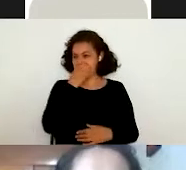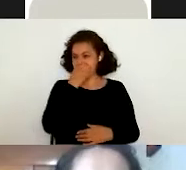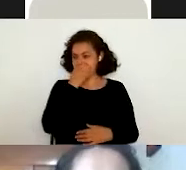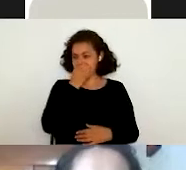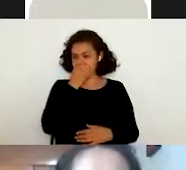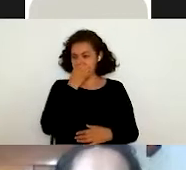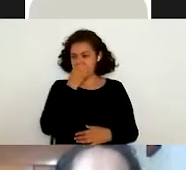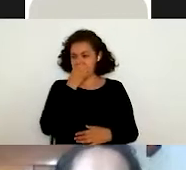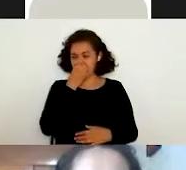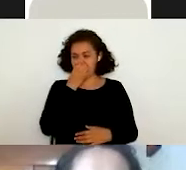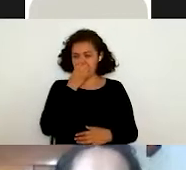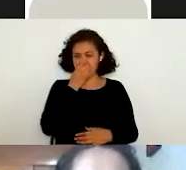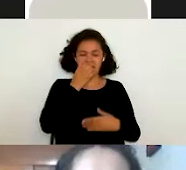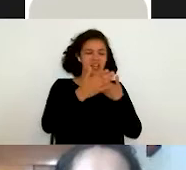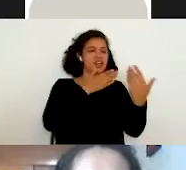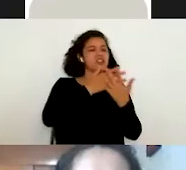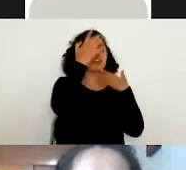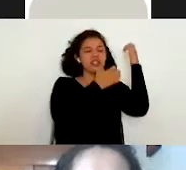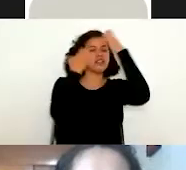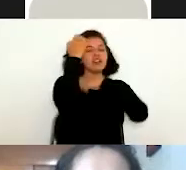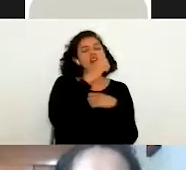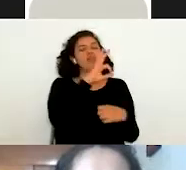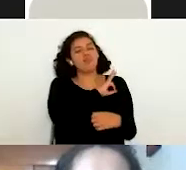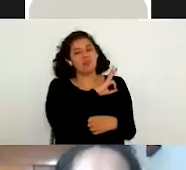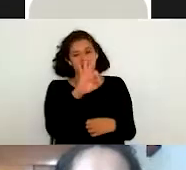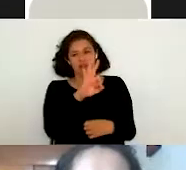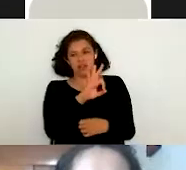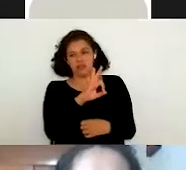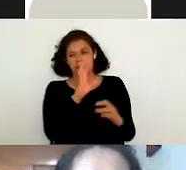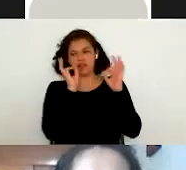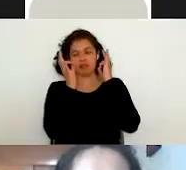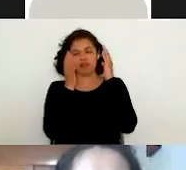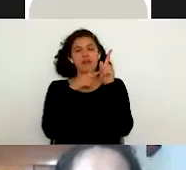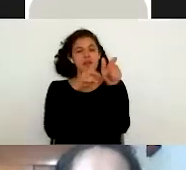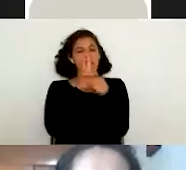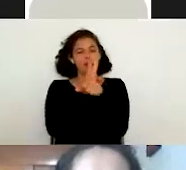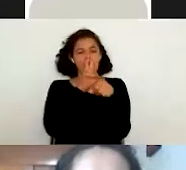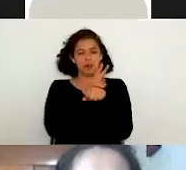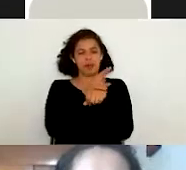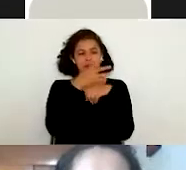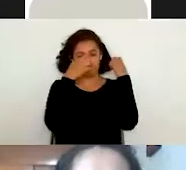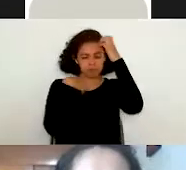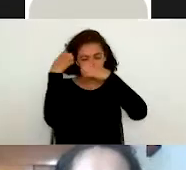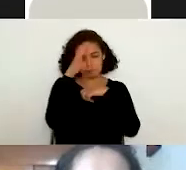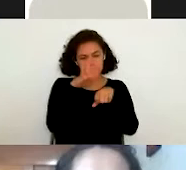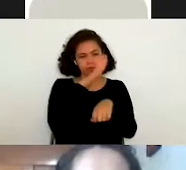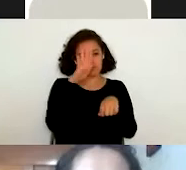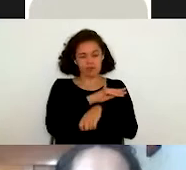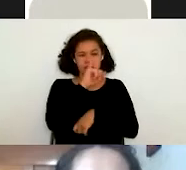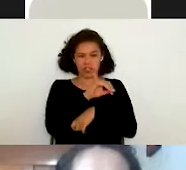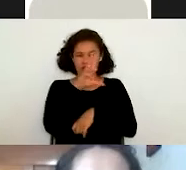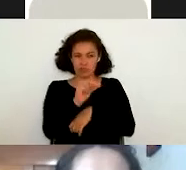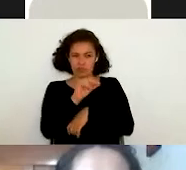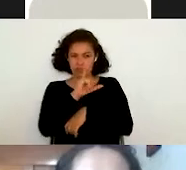las acciones determinadas, es decir, ir evaluando mediante el seguimiento si sí está funcionando o